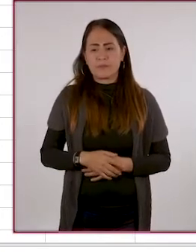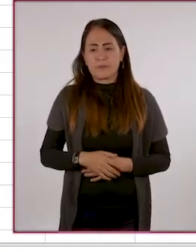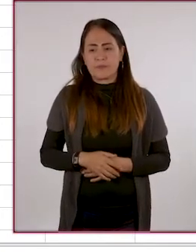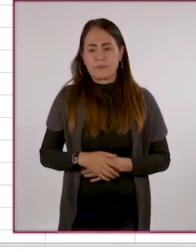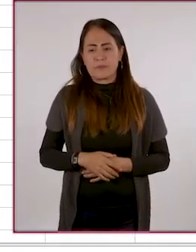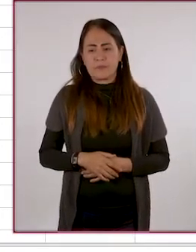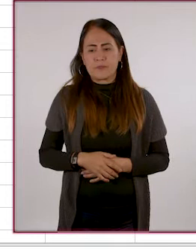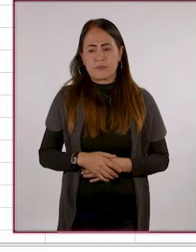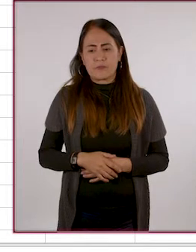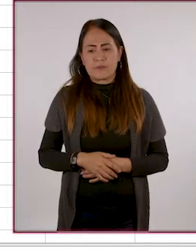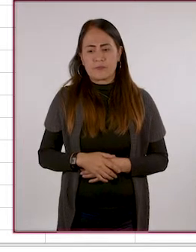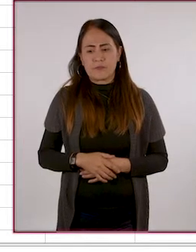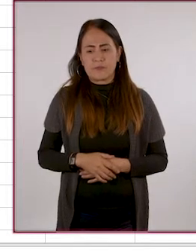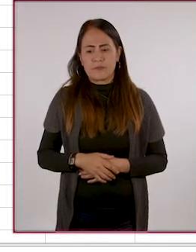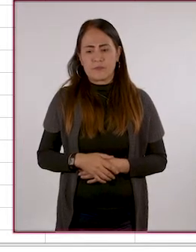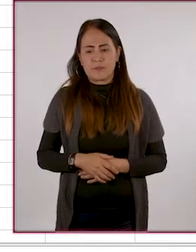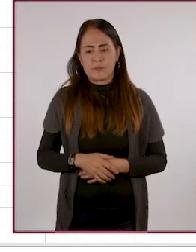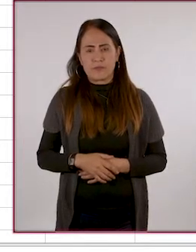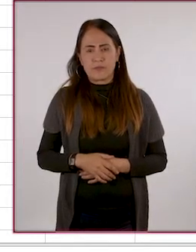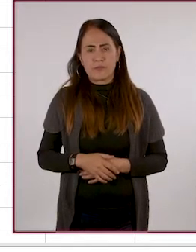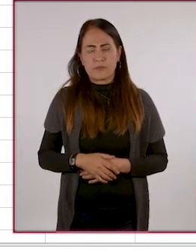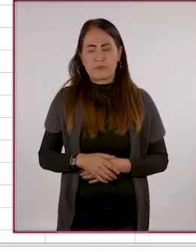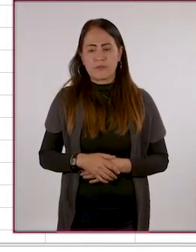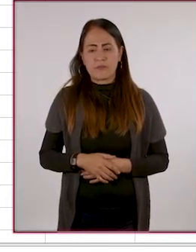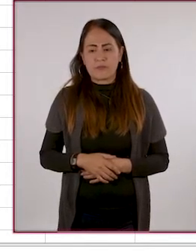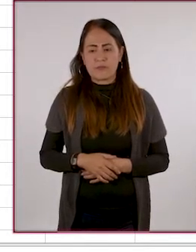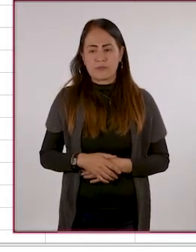Pero ahora vamos a buscar